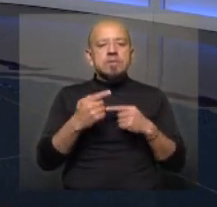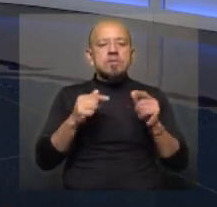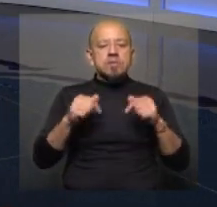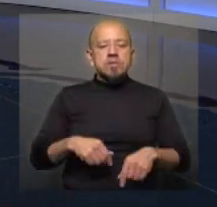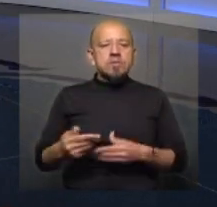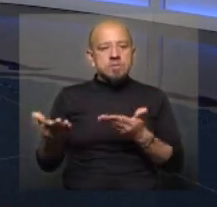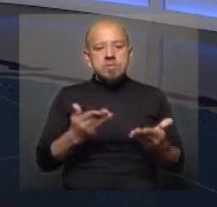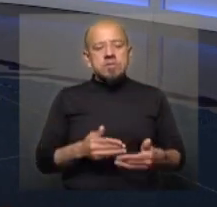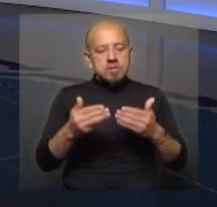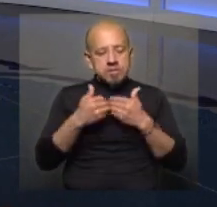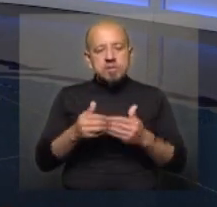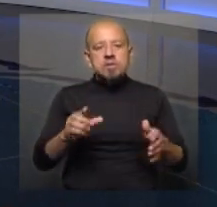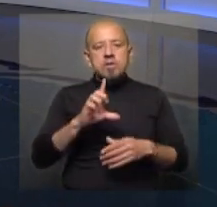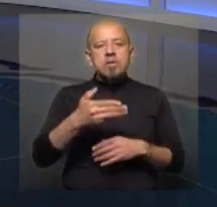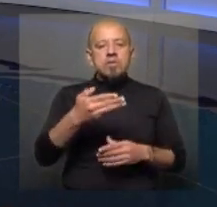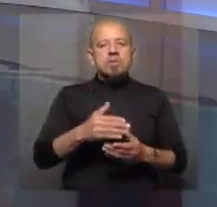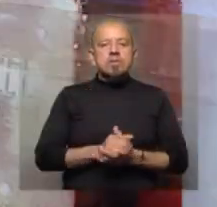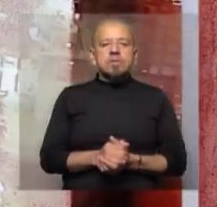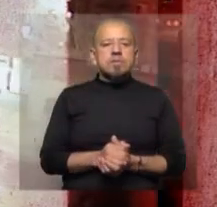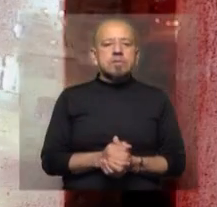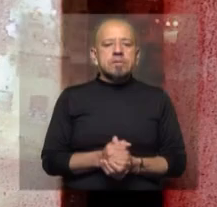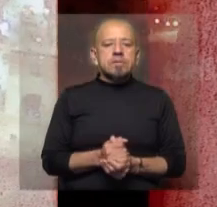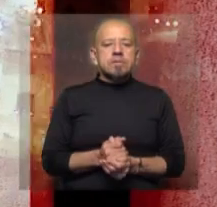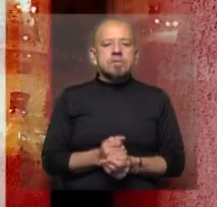bienvenidas bienvenidos Ah así comienza el lado